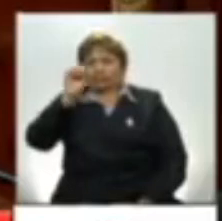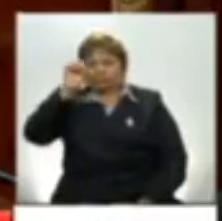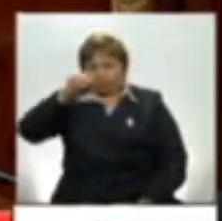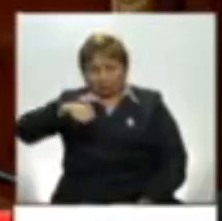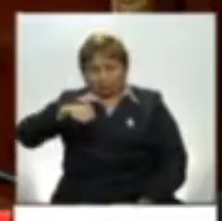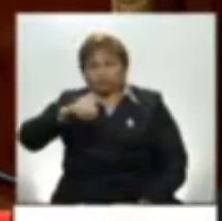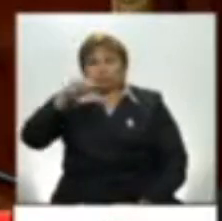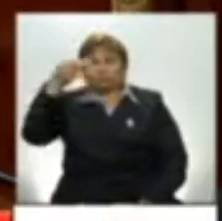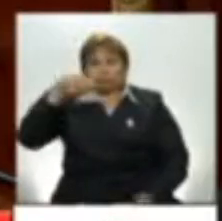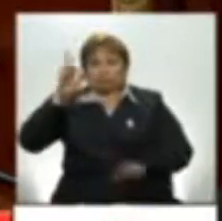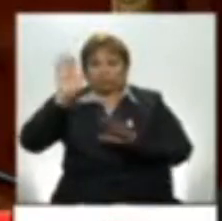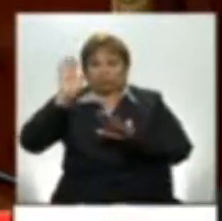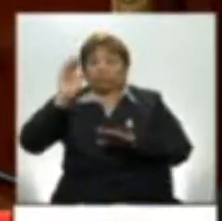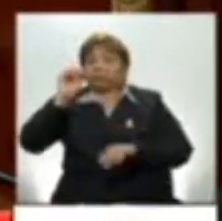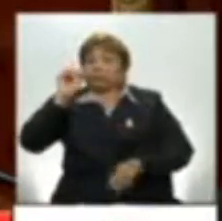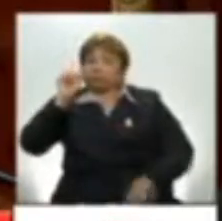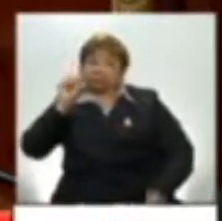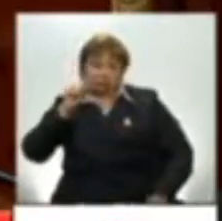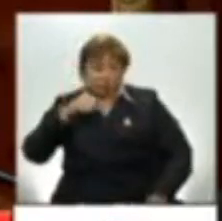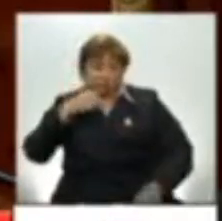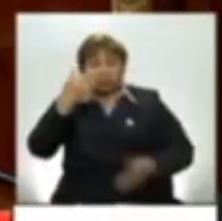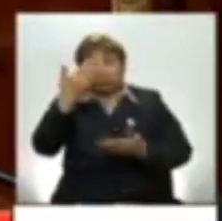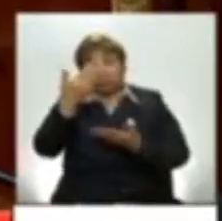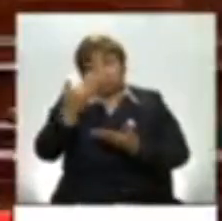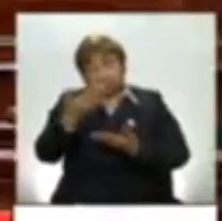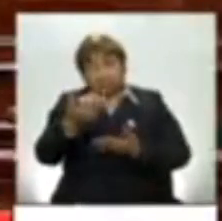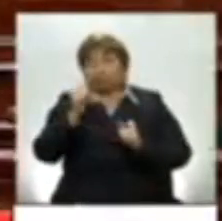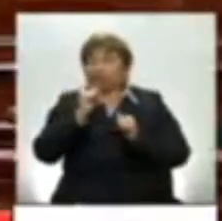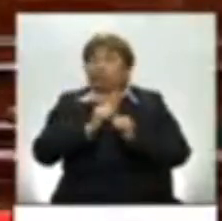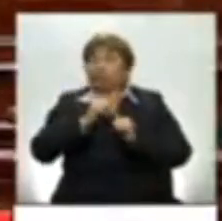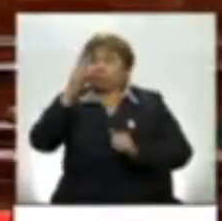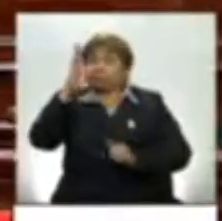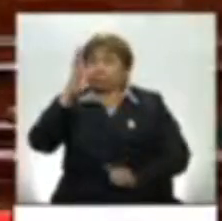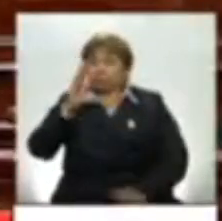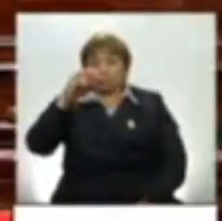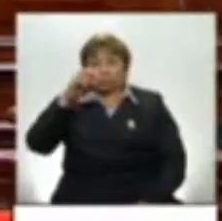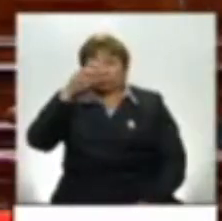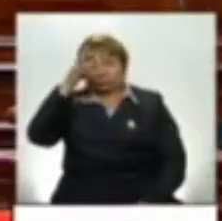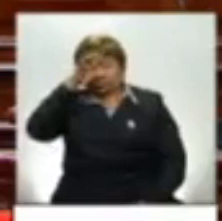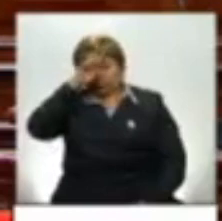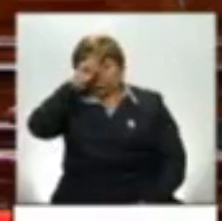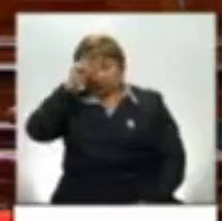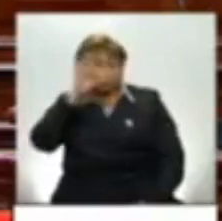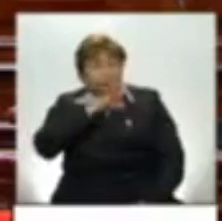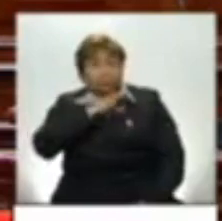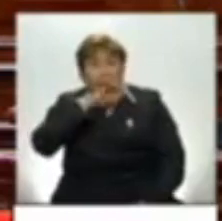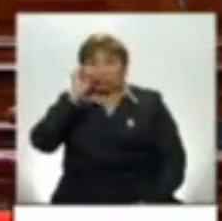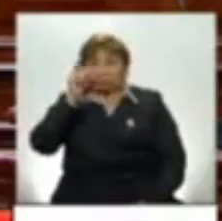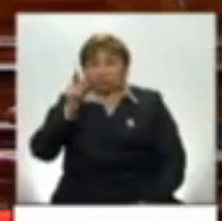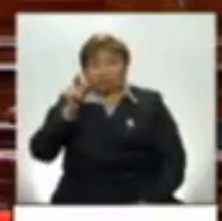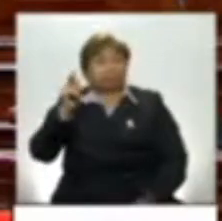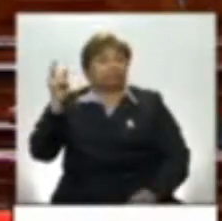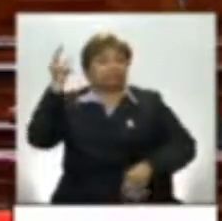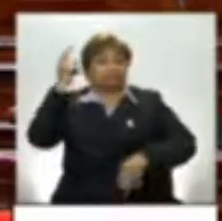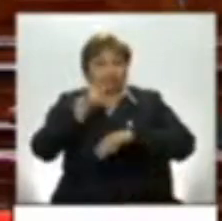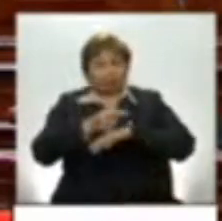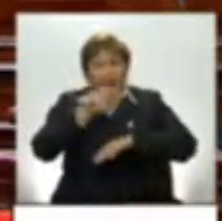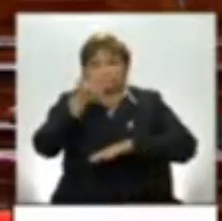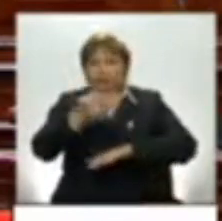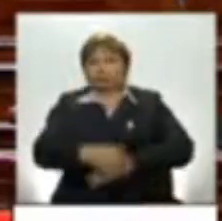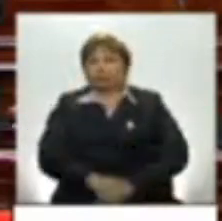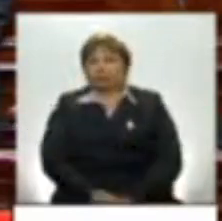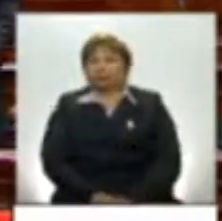juro. Si así lo hace, que Dios y la patria la premien, sino que él y la nación se lo